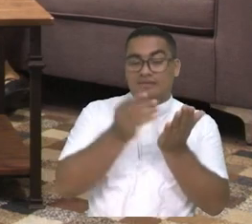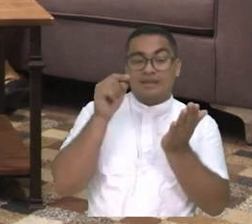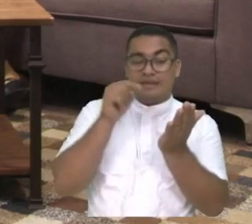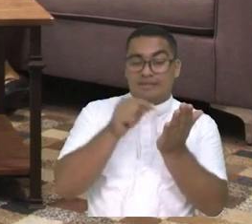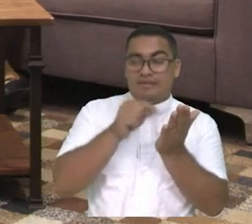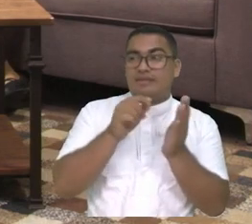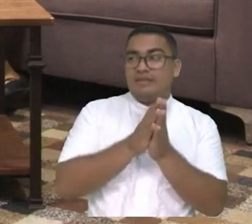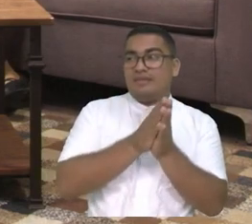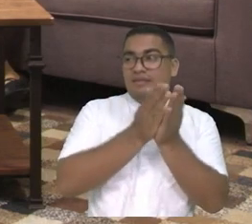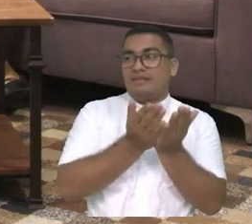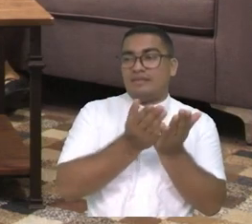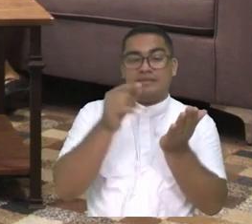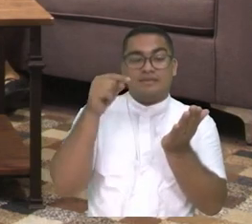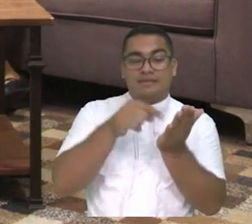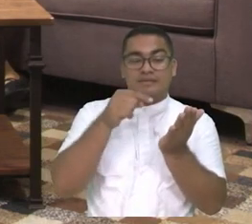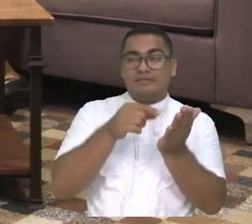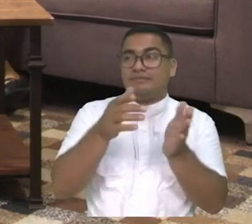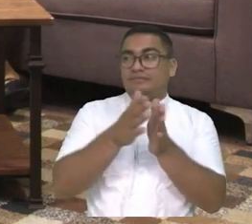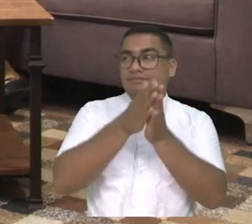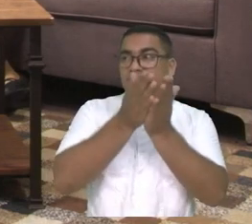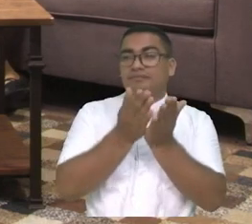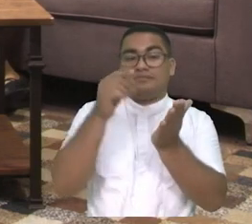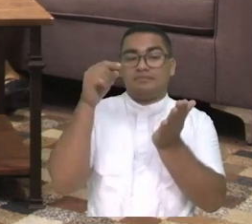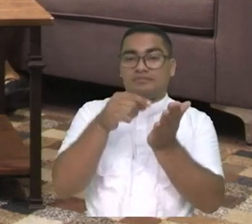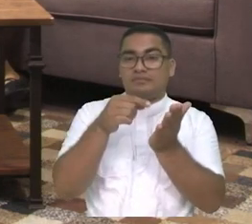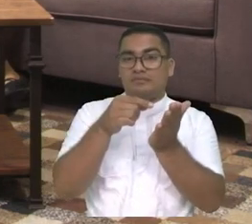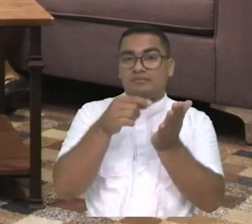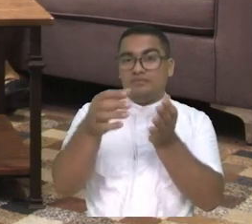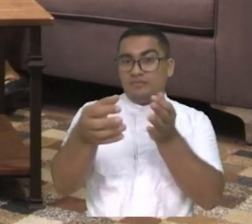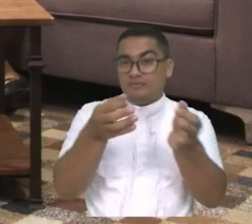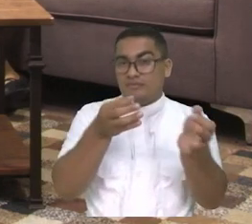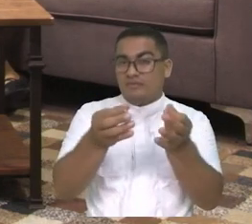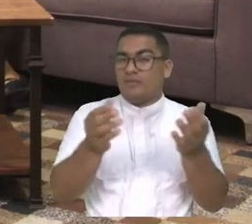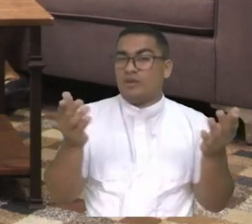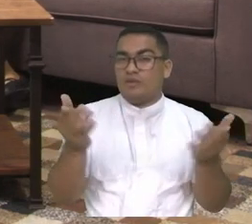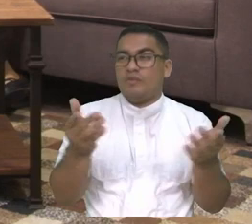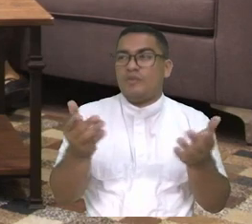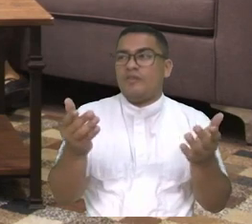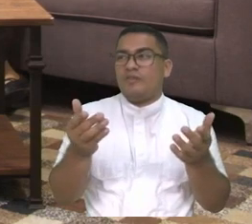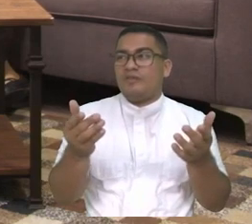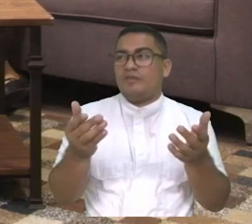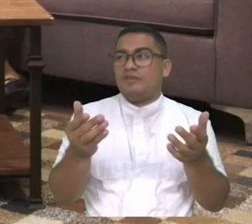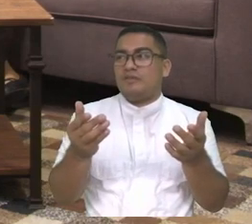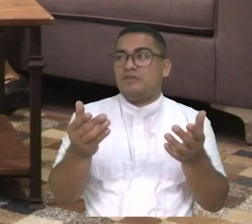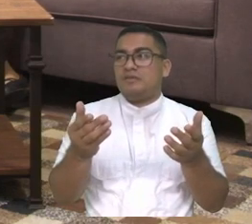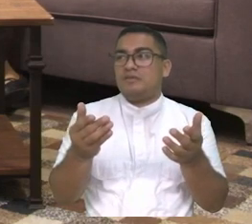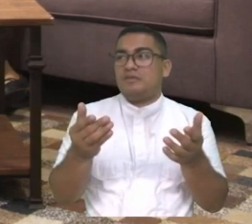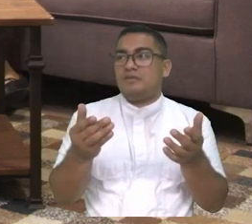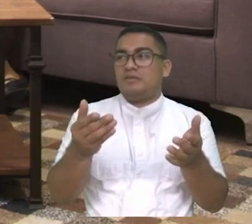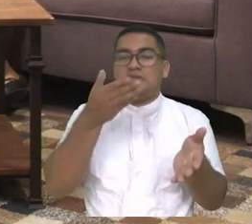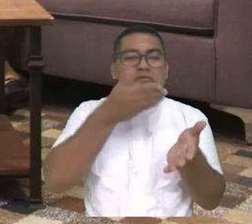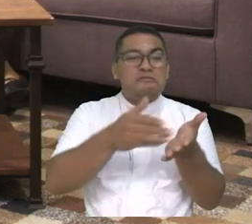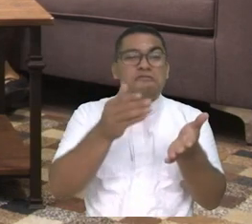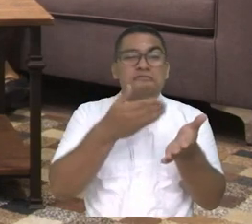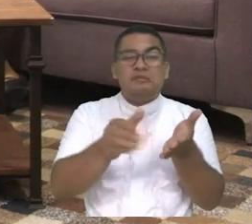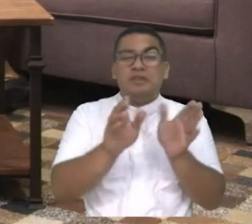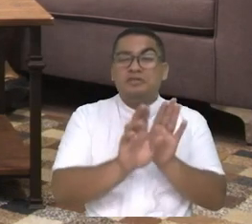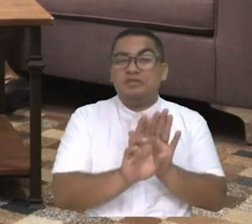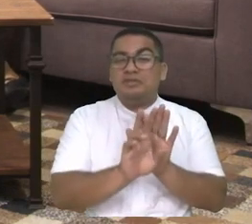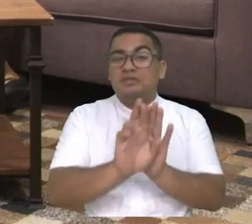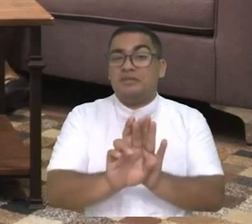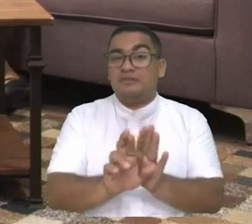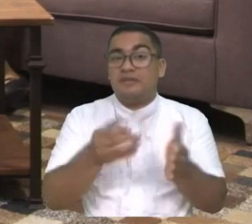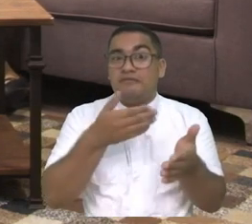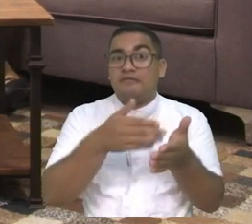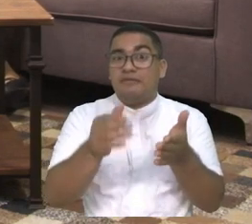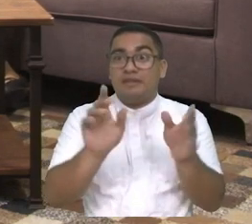en este libro, ¿sí? Es donde se recoge en sencillas contestaciones, en